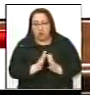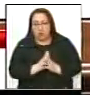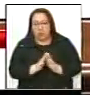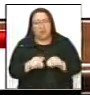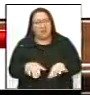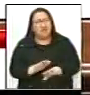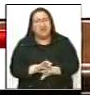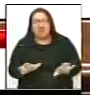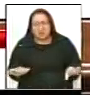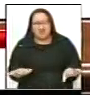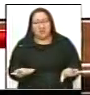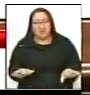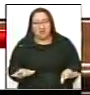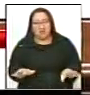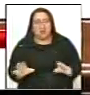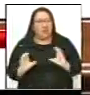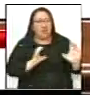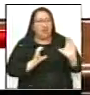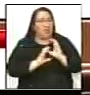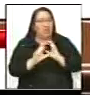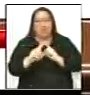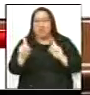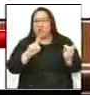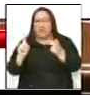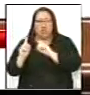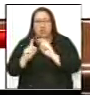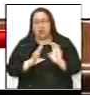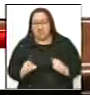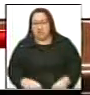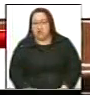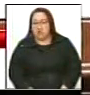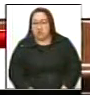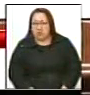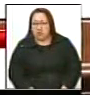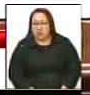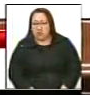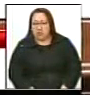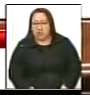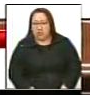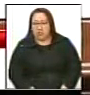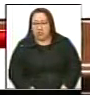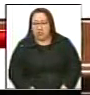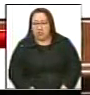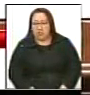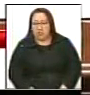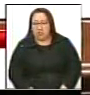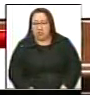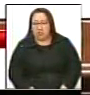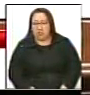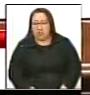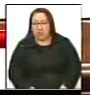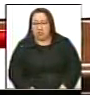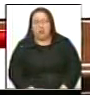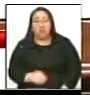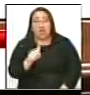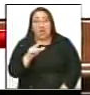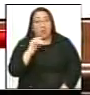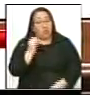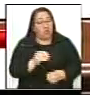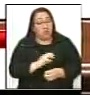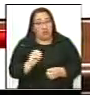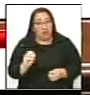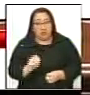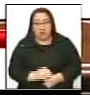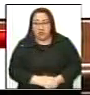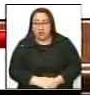esto no sea un diálogo entre dos congresistas, porque tenemos que avanzar en el debate. Por alusión y por última vez,